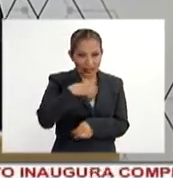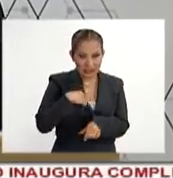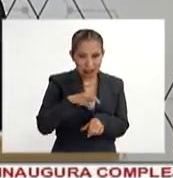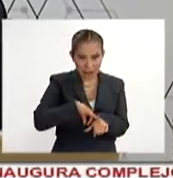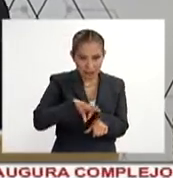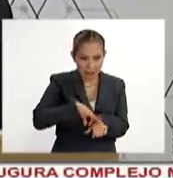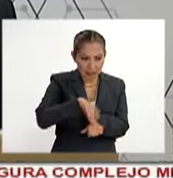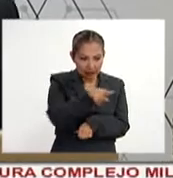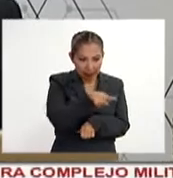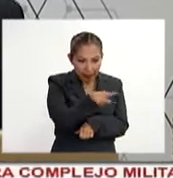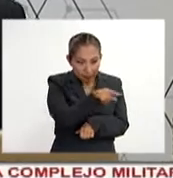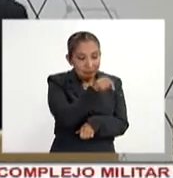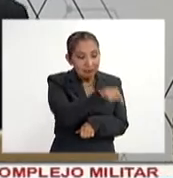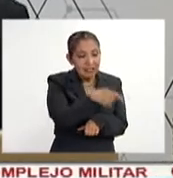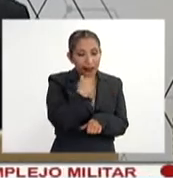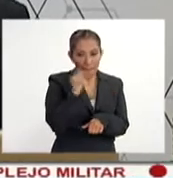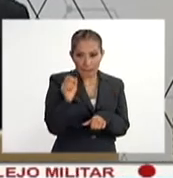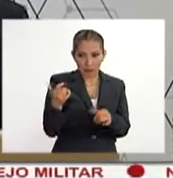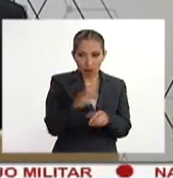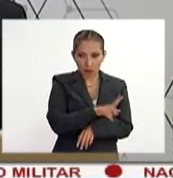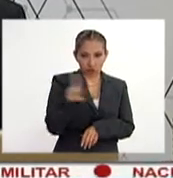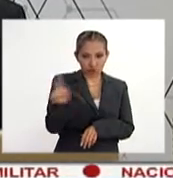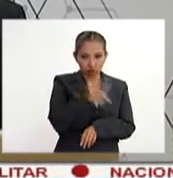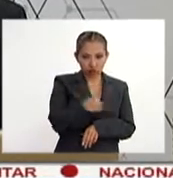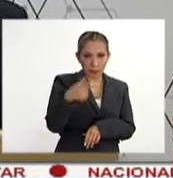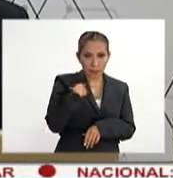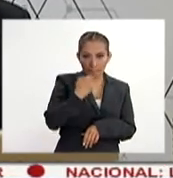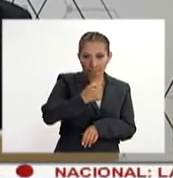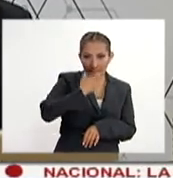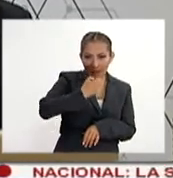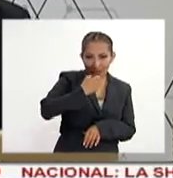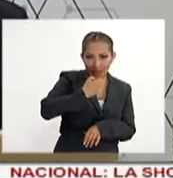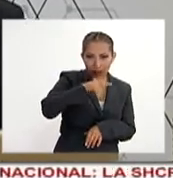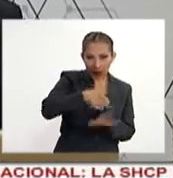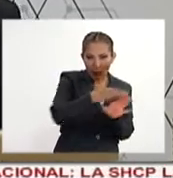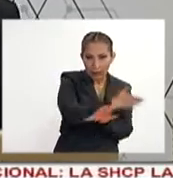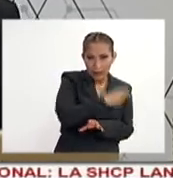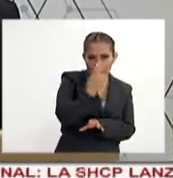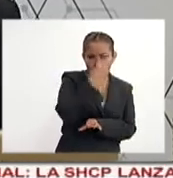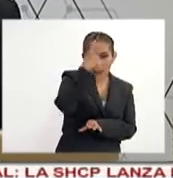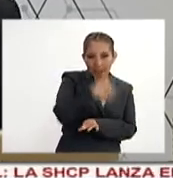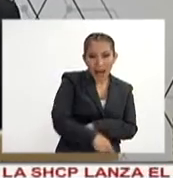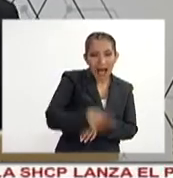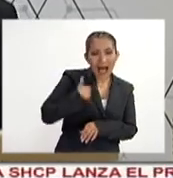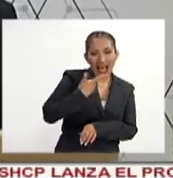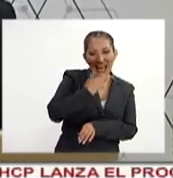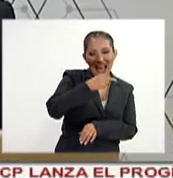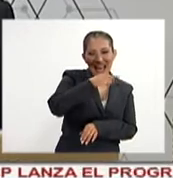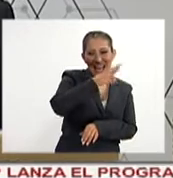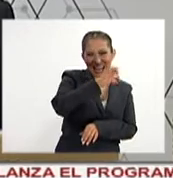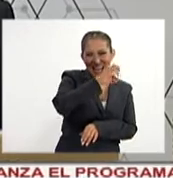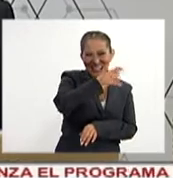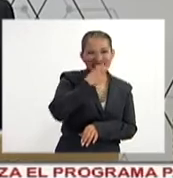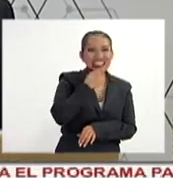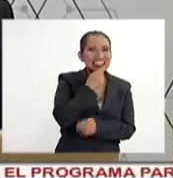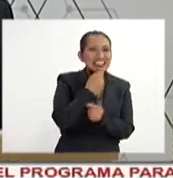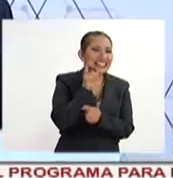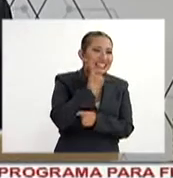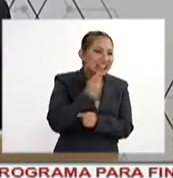medicamentos, que este es el mismo caso de los medicamentos que fueron requeridos para la niña Grace, ustedes lo